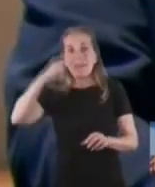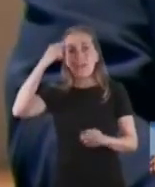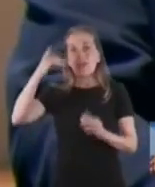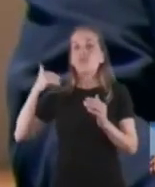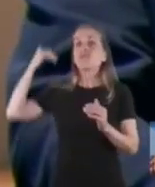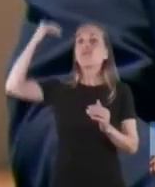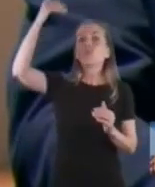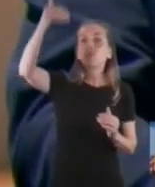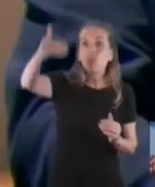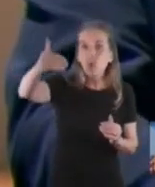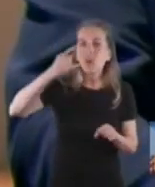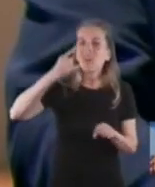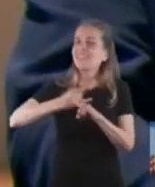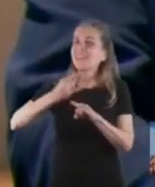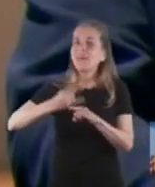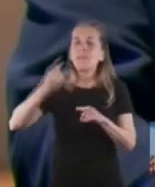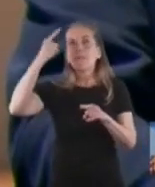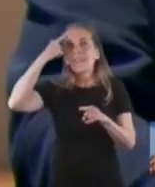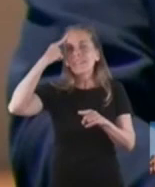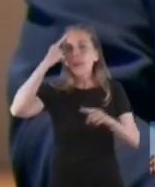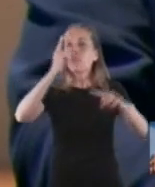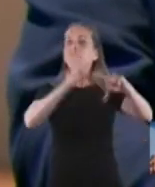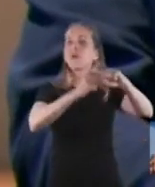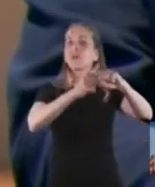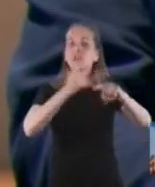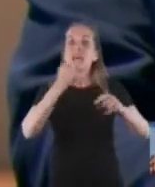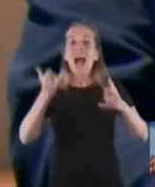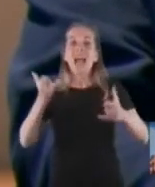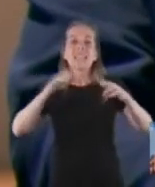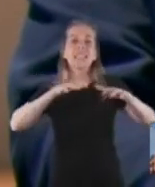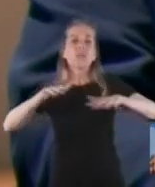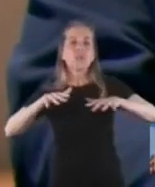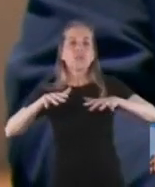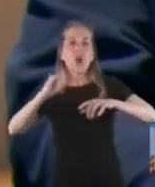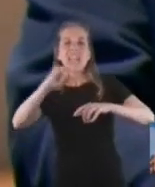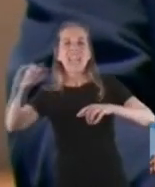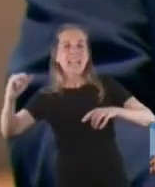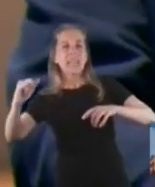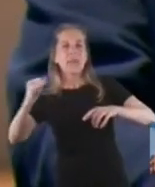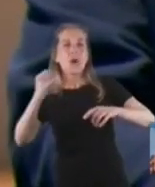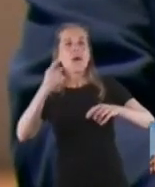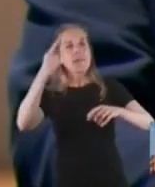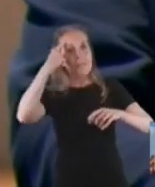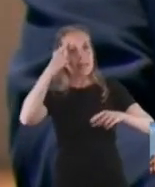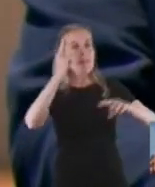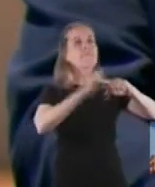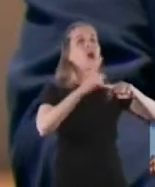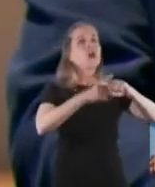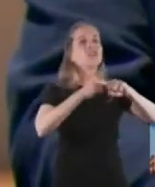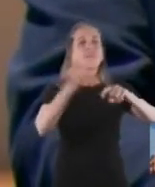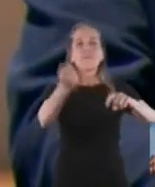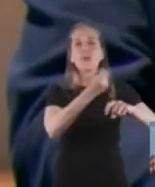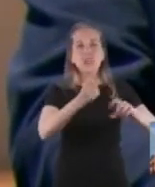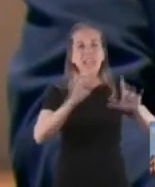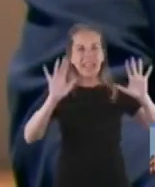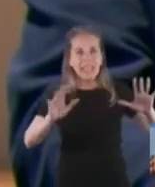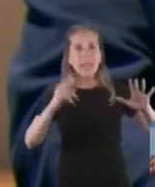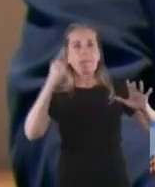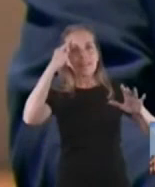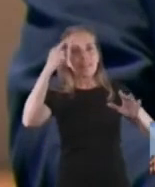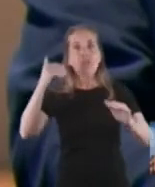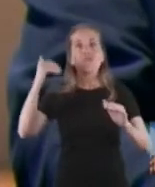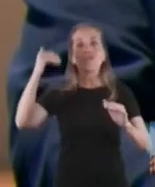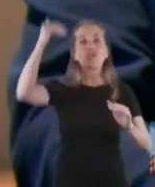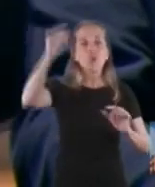sol que asoma. Siempre, siempre en toda tormenta, siempre hay un espacio azul en el cielo. El sol está